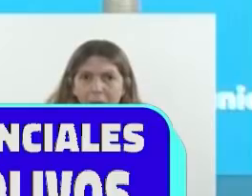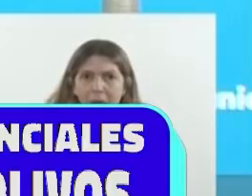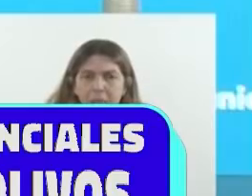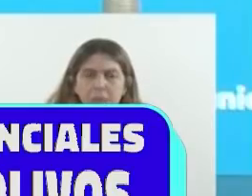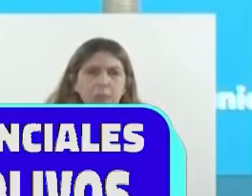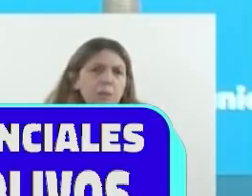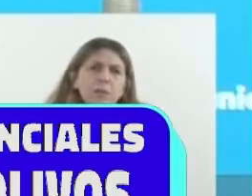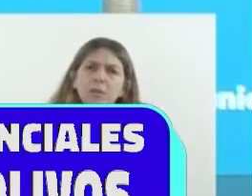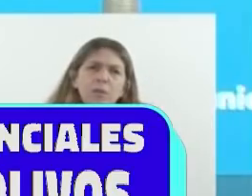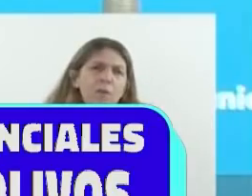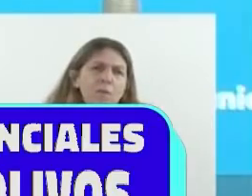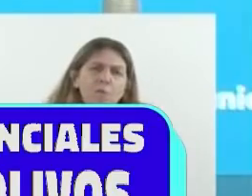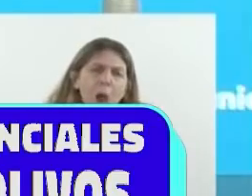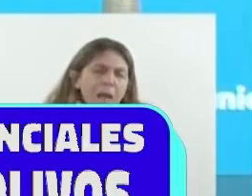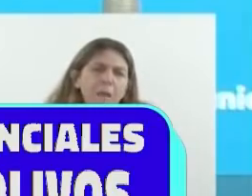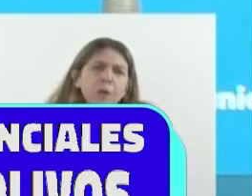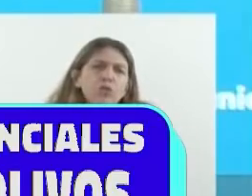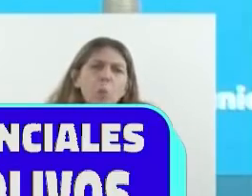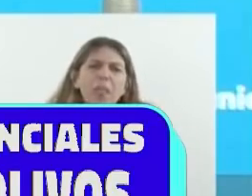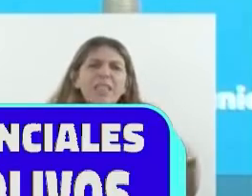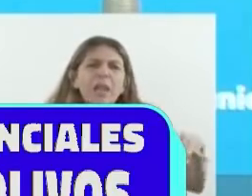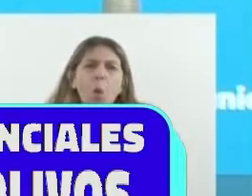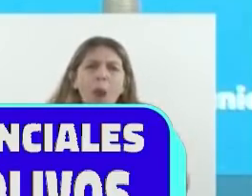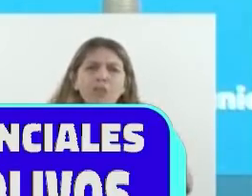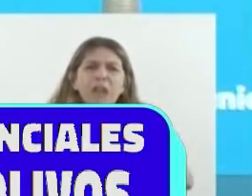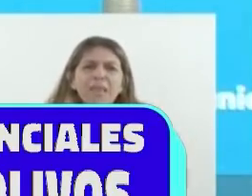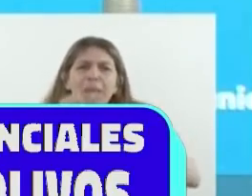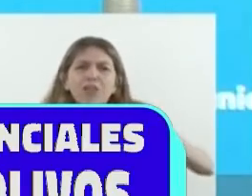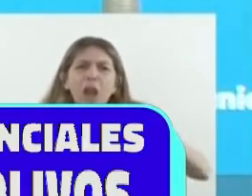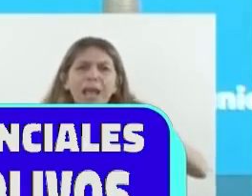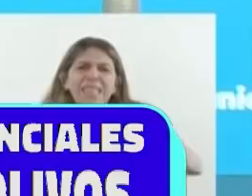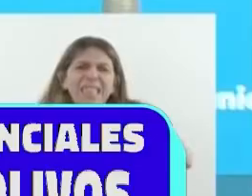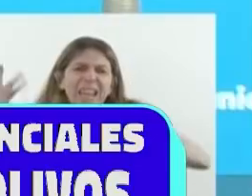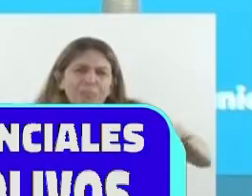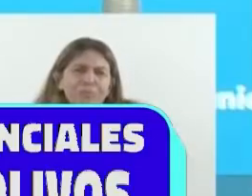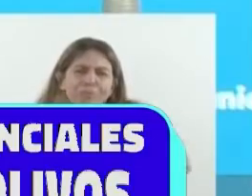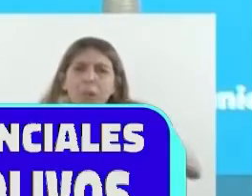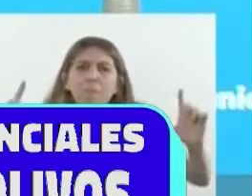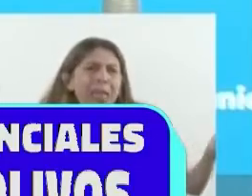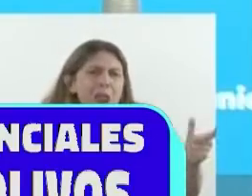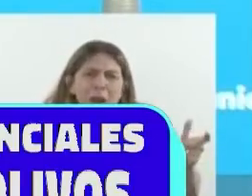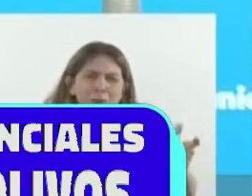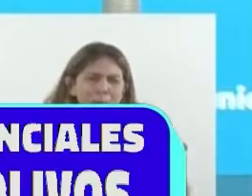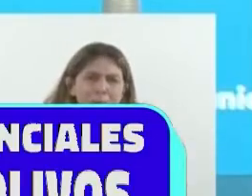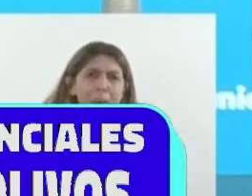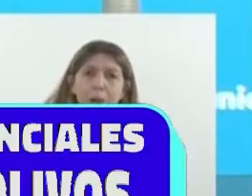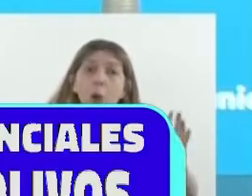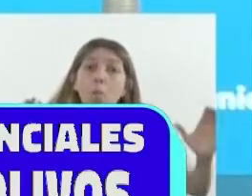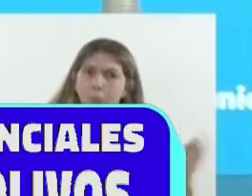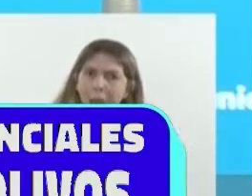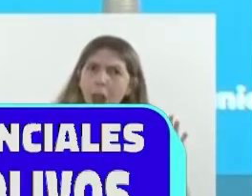drásticamente la circulación, porque reduciendo drásticamente la circulación vamos a